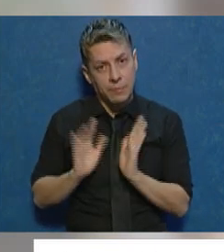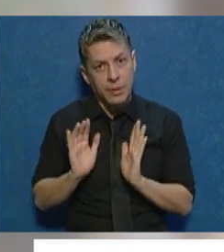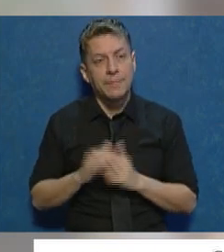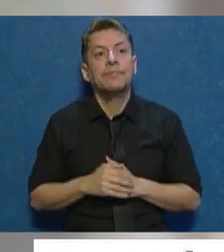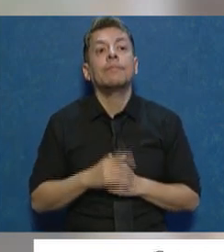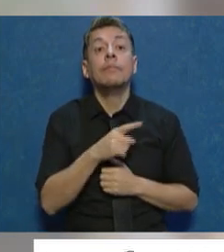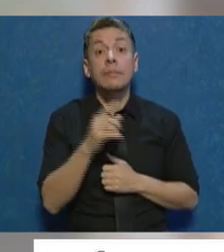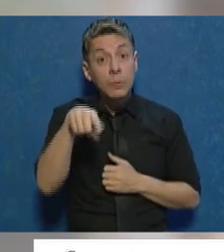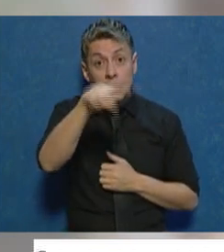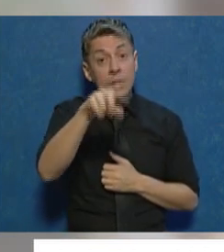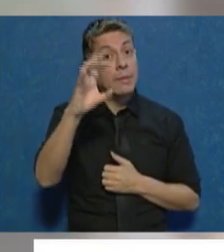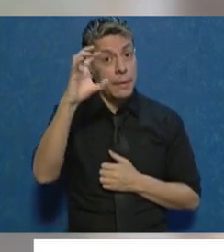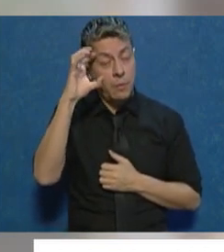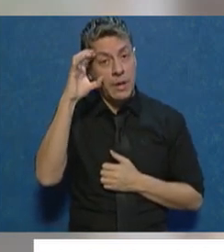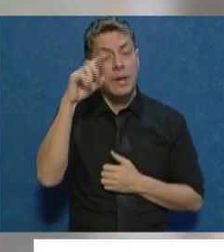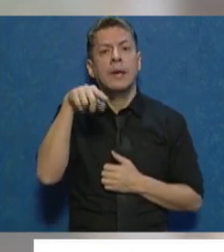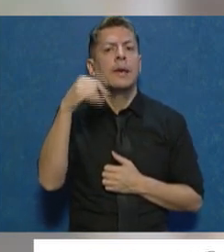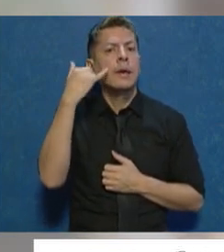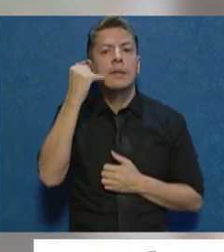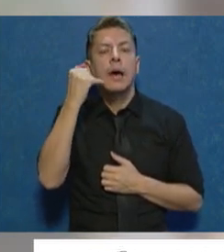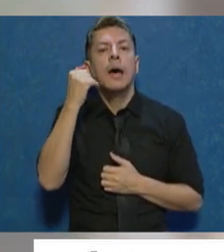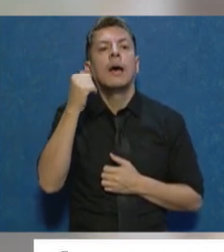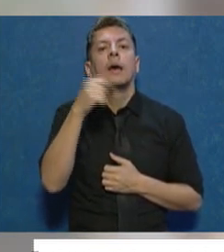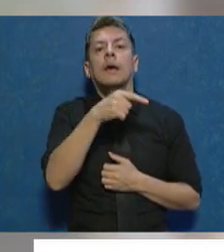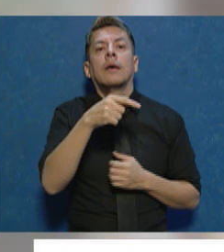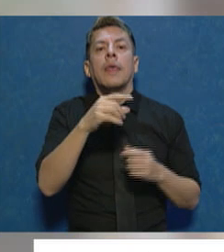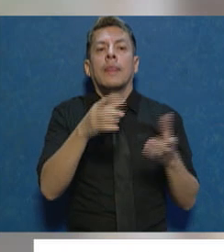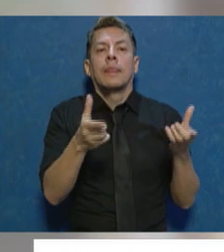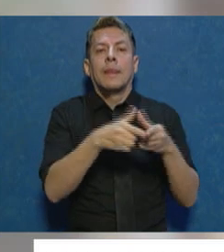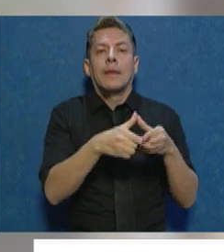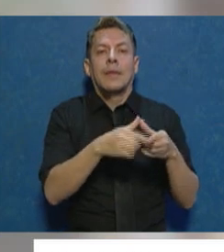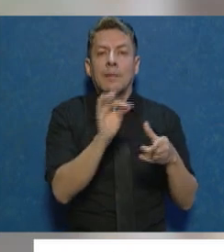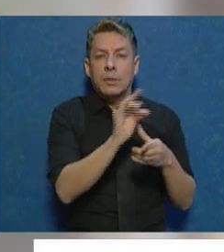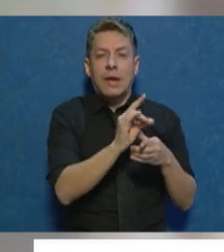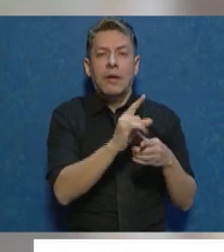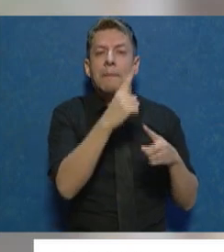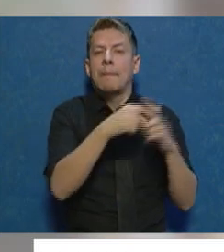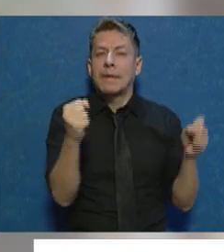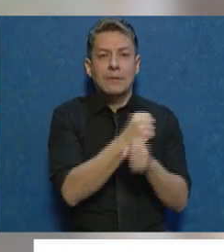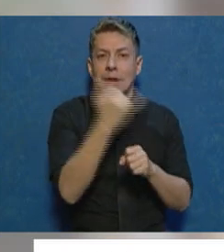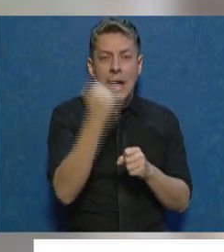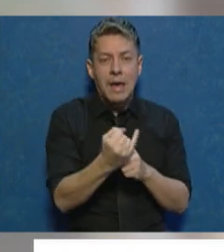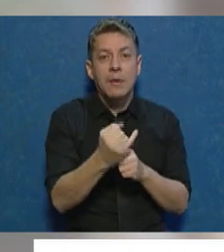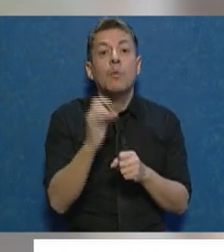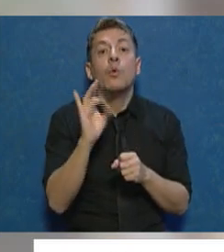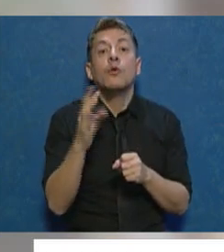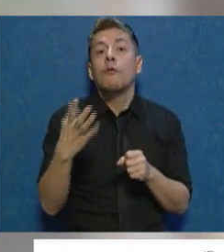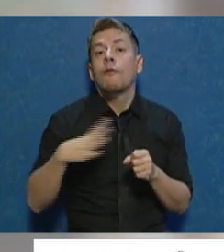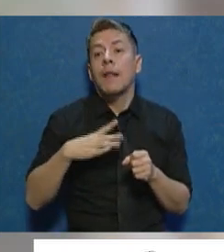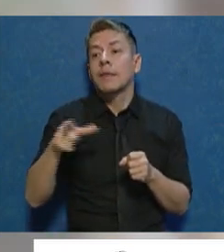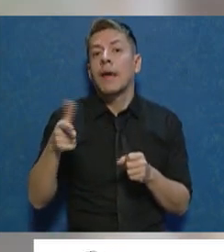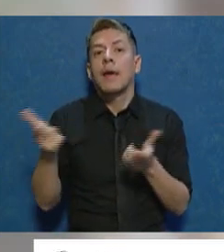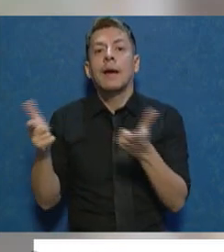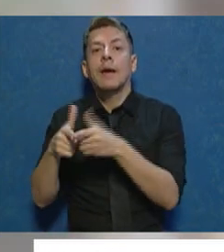ustedes que ya tiene sanción de diputados. Por lo tanto, solo resta que la Cámara de Senadores